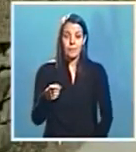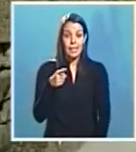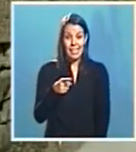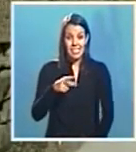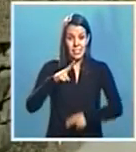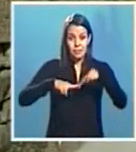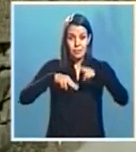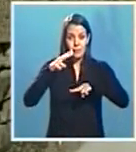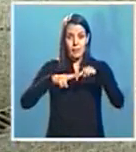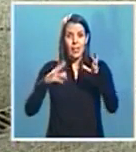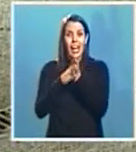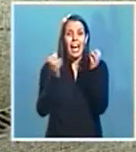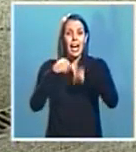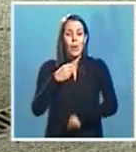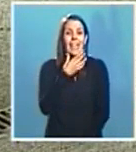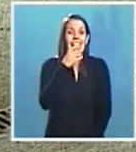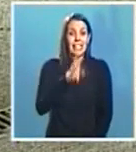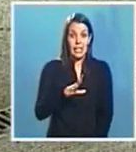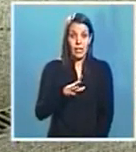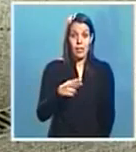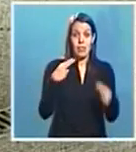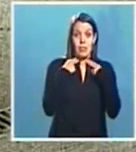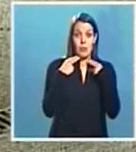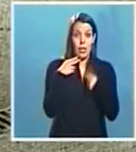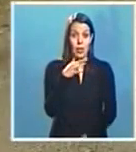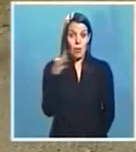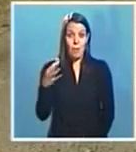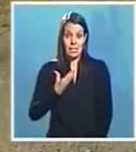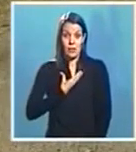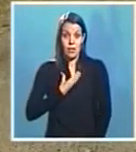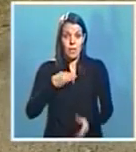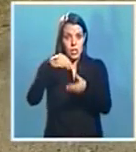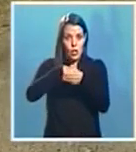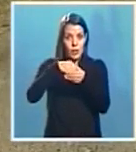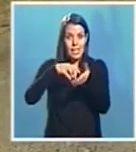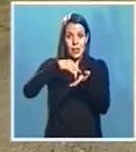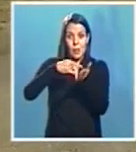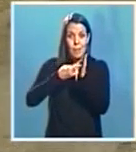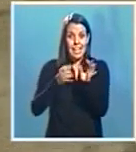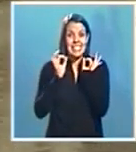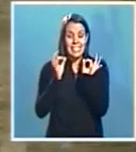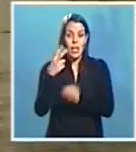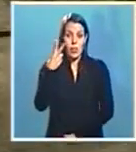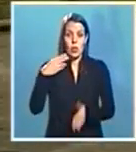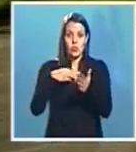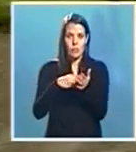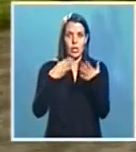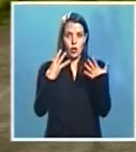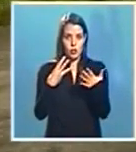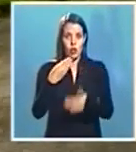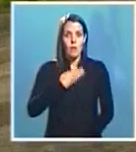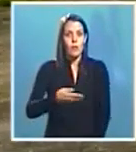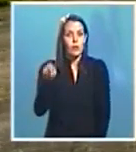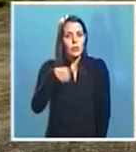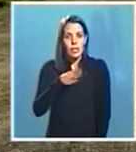obras consensuadas entre a Deputación e o Concello incluídas no plan de 2008, que ascende a 1.600.000 euros. Tamén o son as de melloras das pistas rurais,